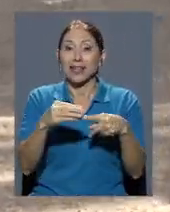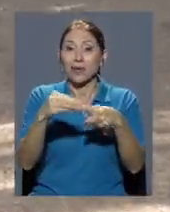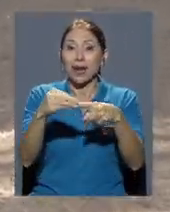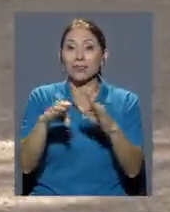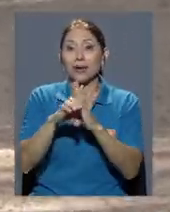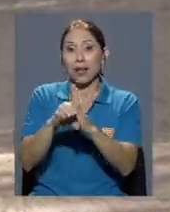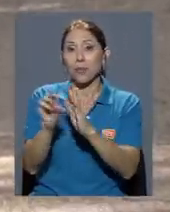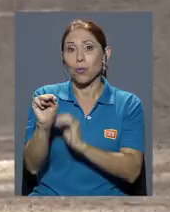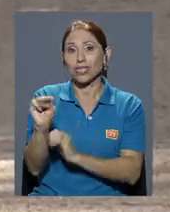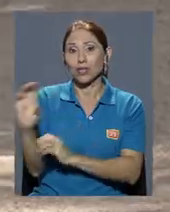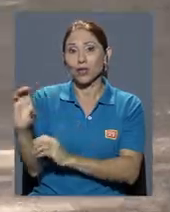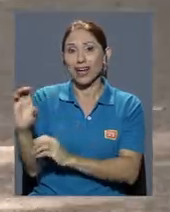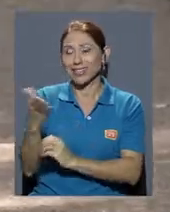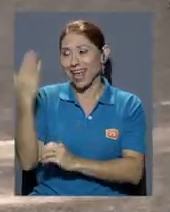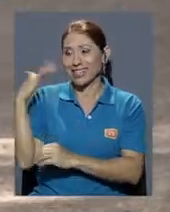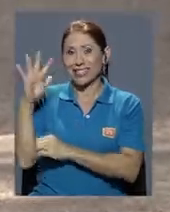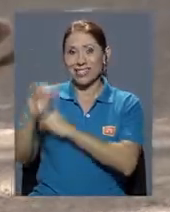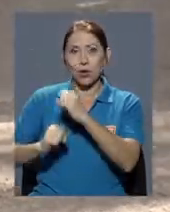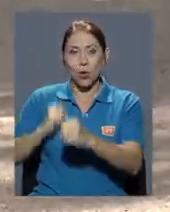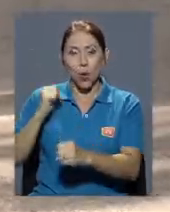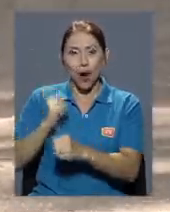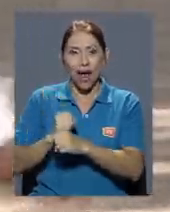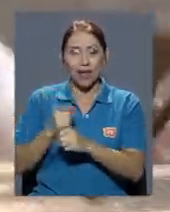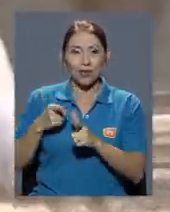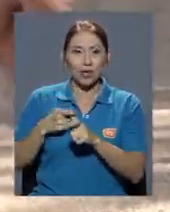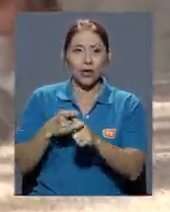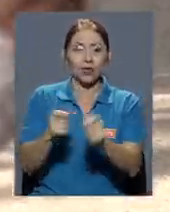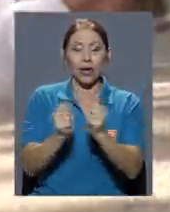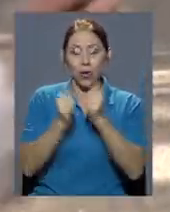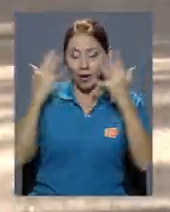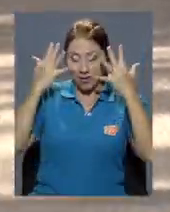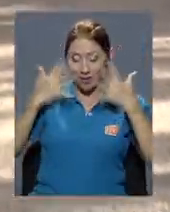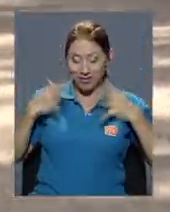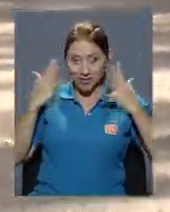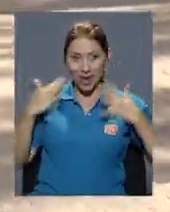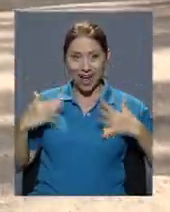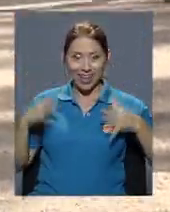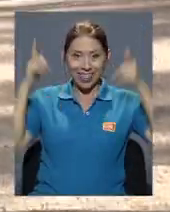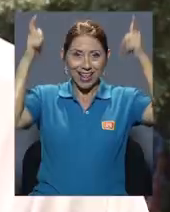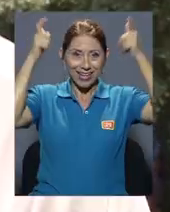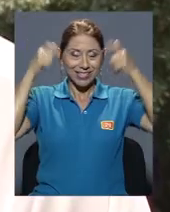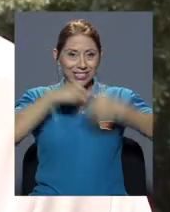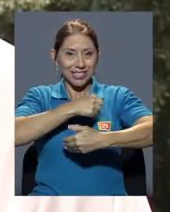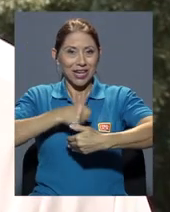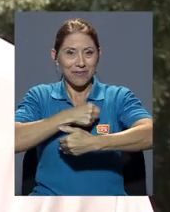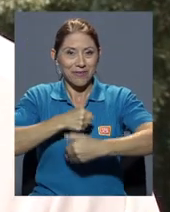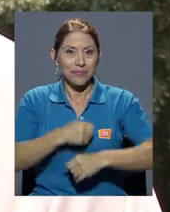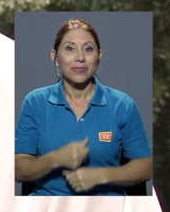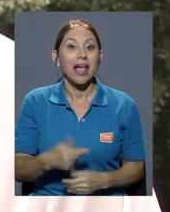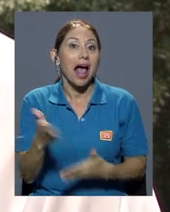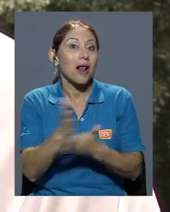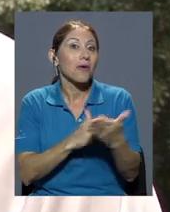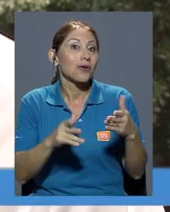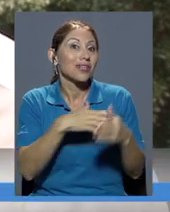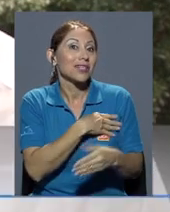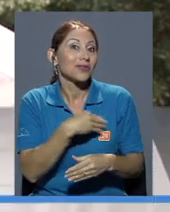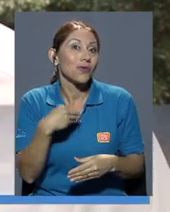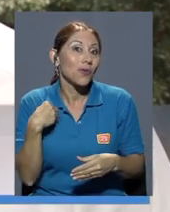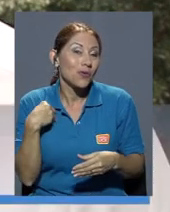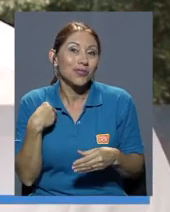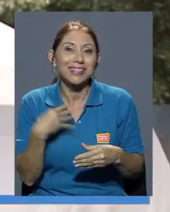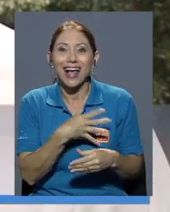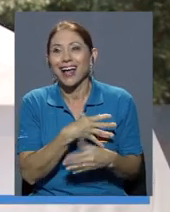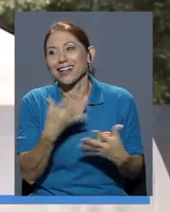que corre desde hace 5 años con el personaje del chef. A uno les gusta o les fascina los huevos que llevo